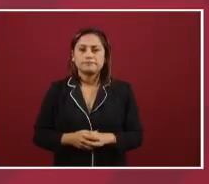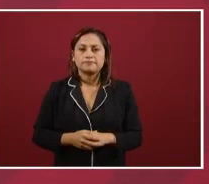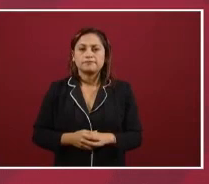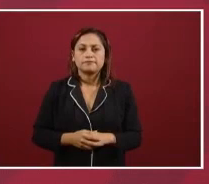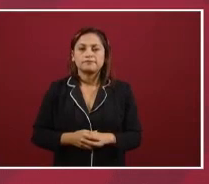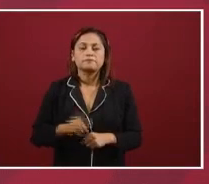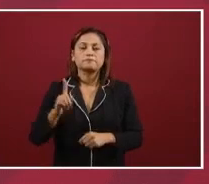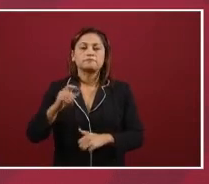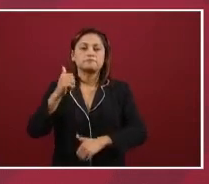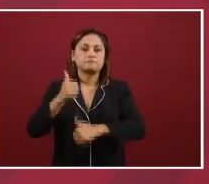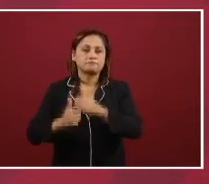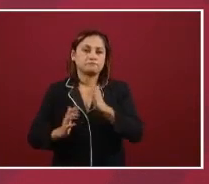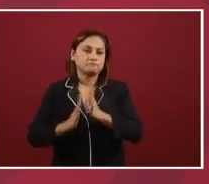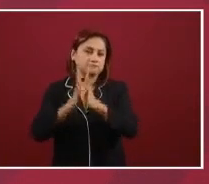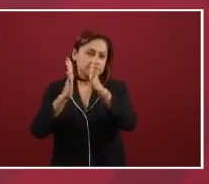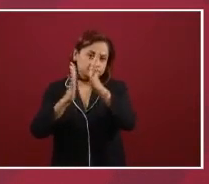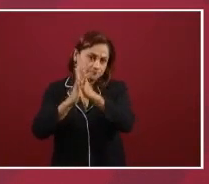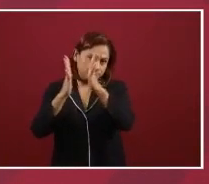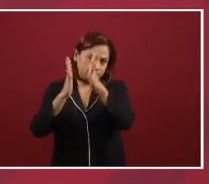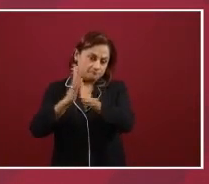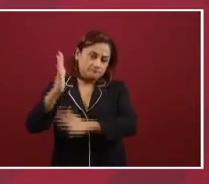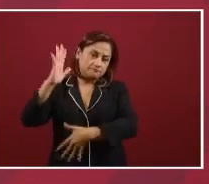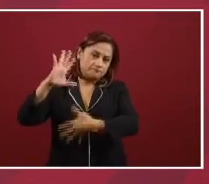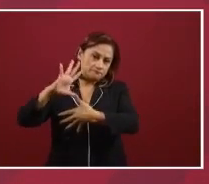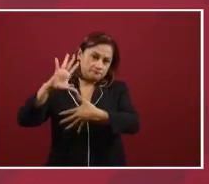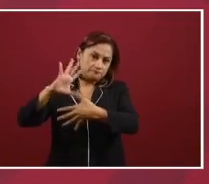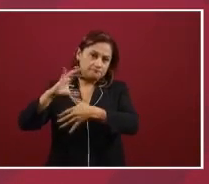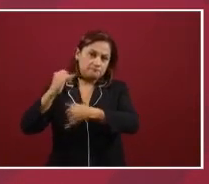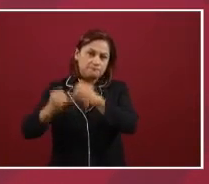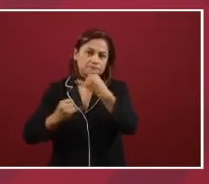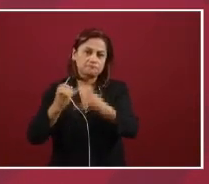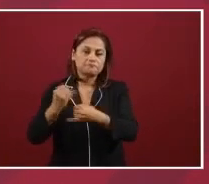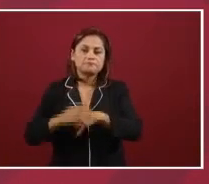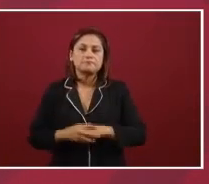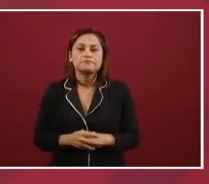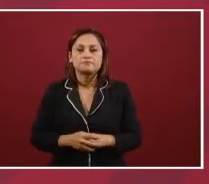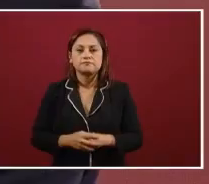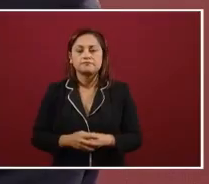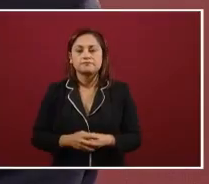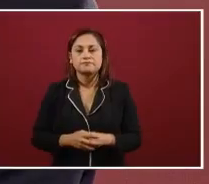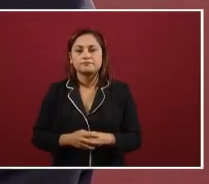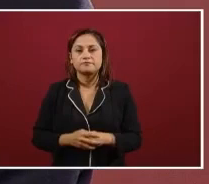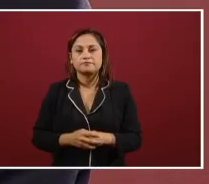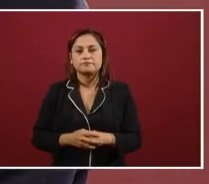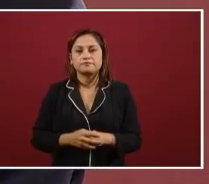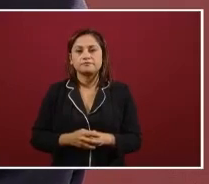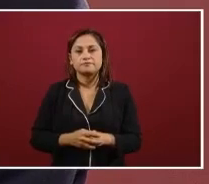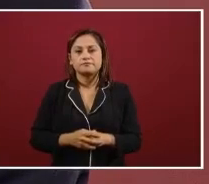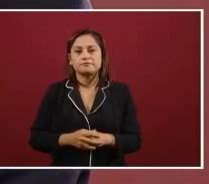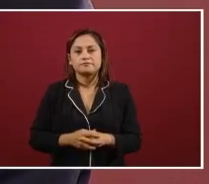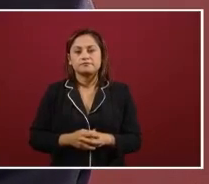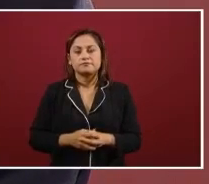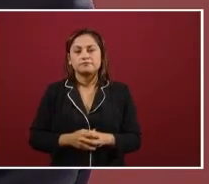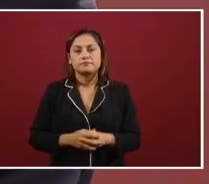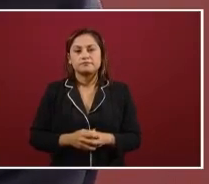que participa en estos Juegos Panamericanos. Estoy pendiente